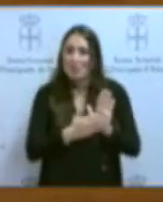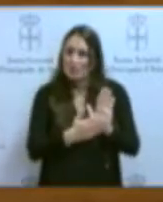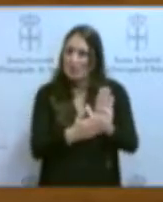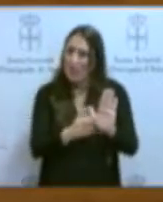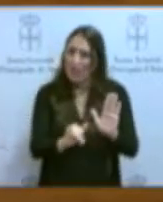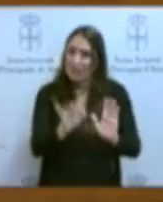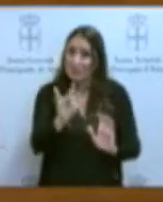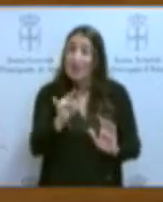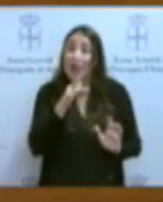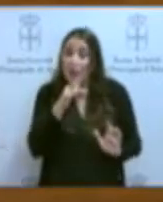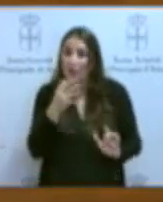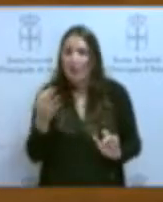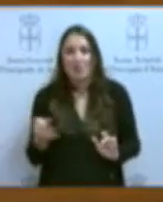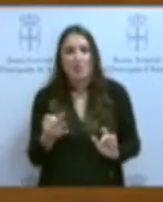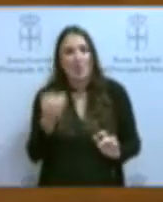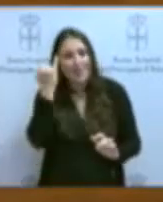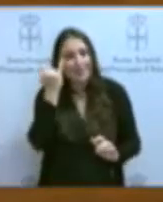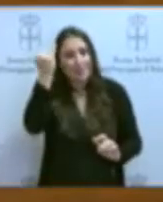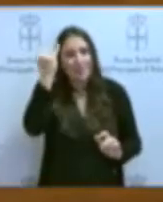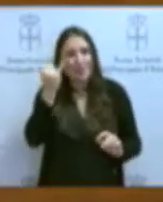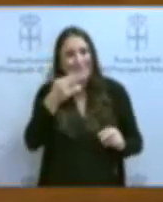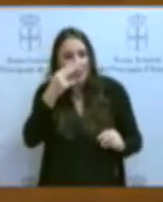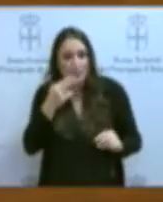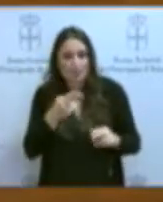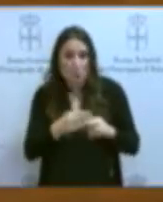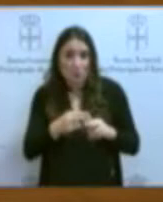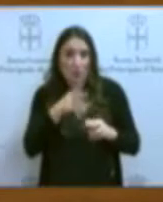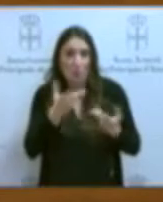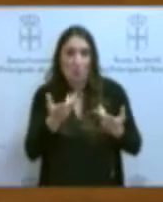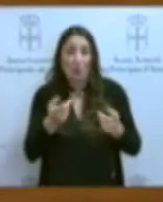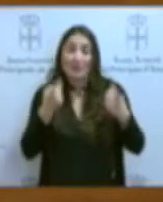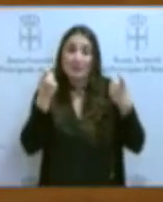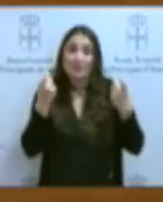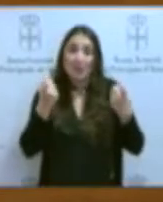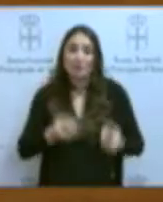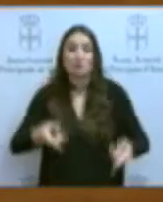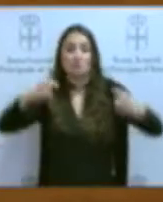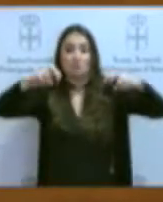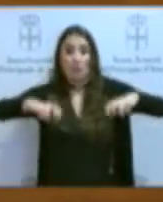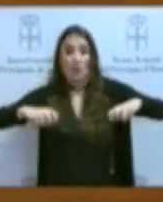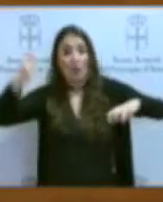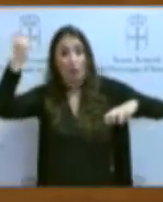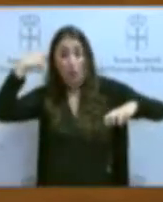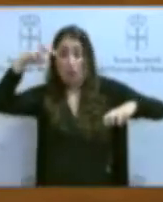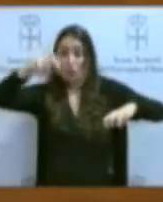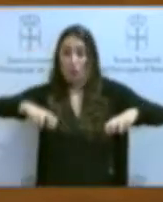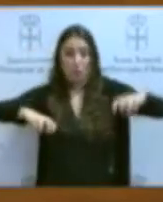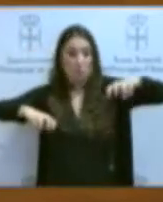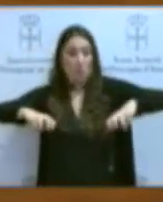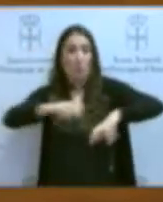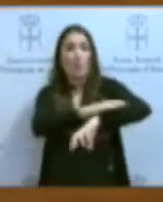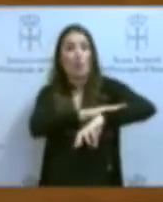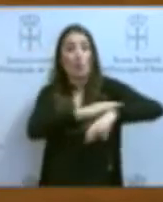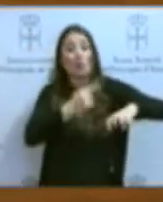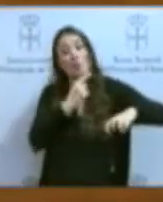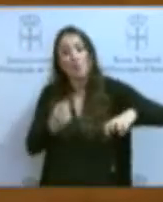Lo que toca ahora es iniciativa política para sentar en una mesa al señor Mittal o a quien corresponda a decirle que esto no puede